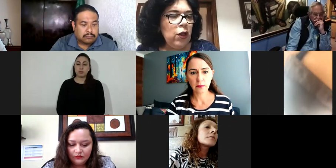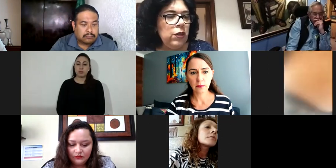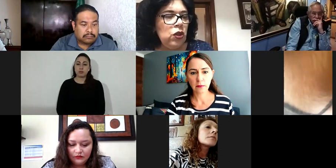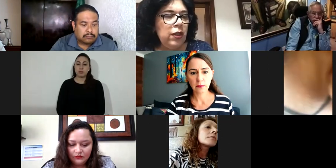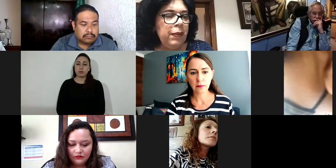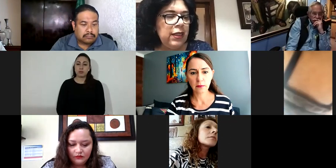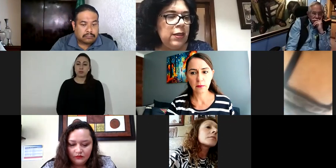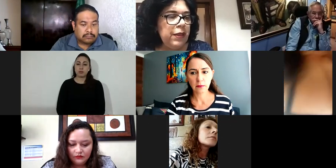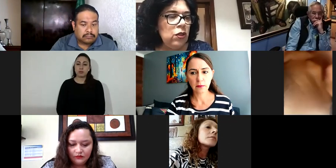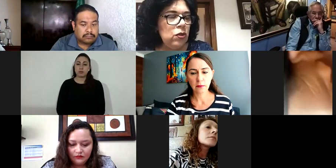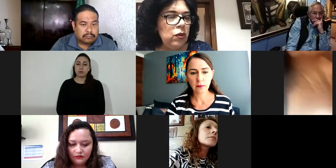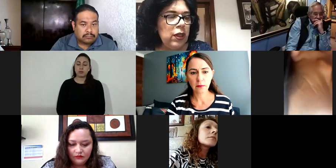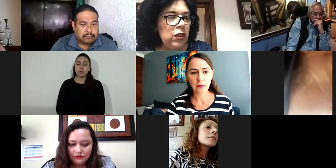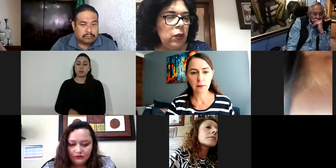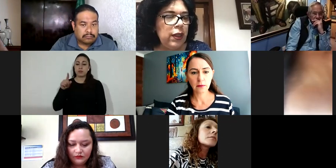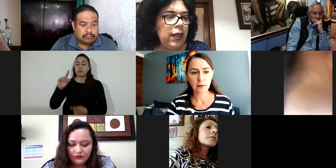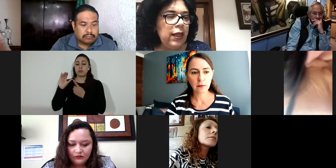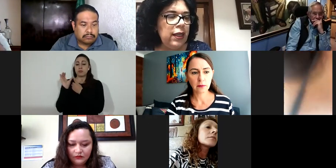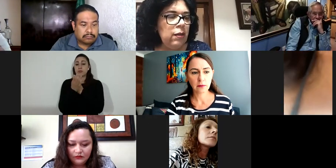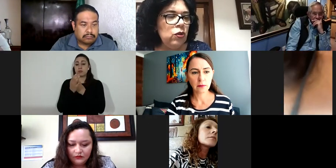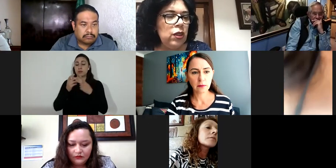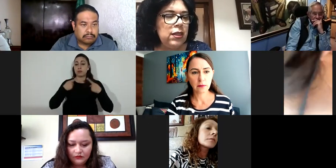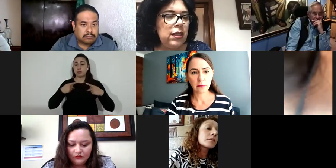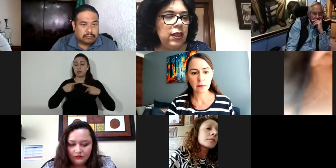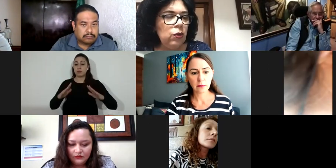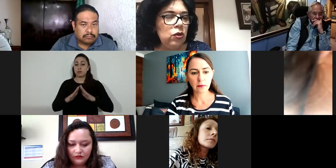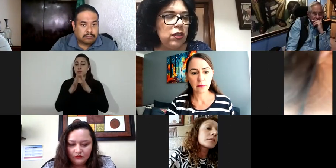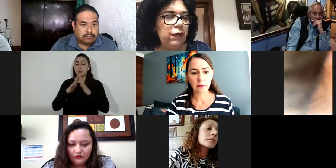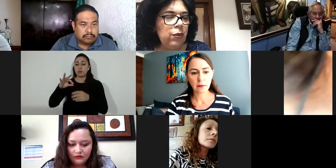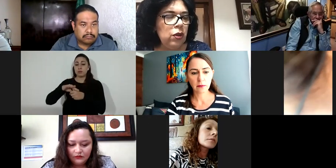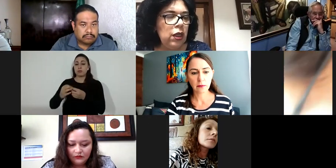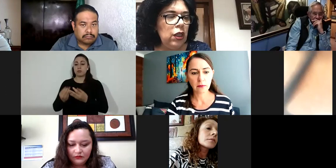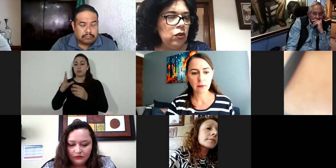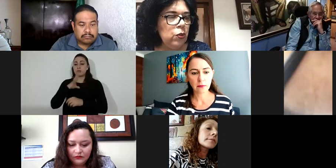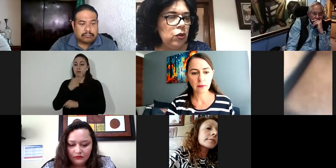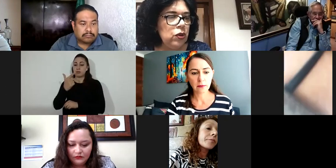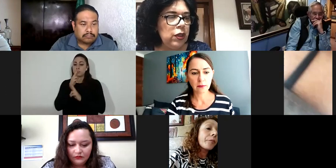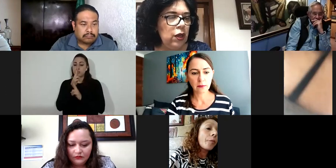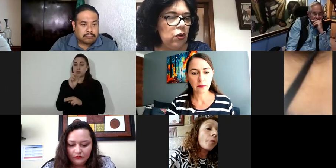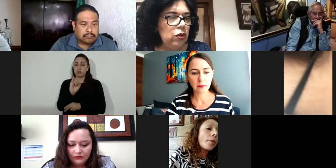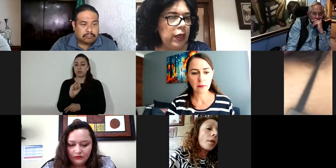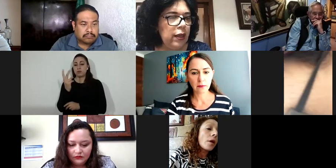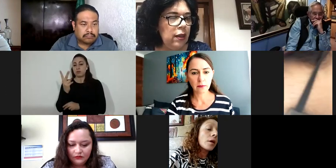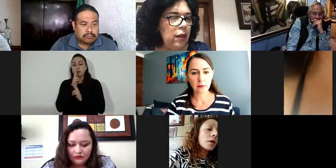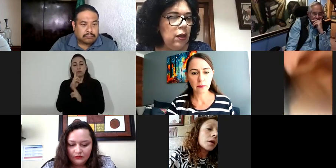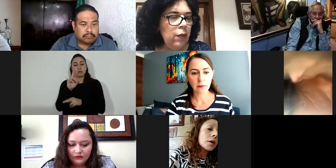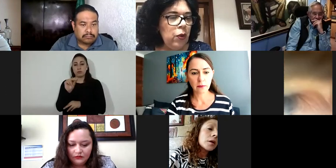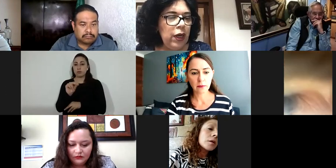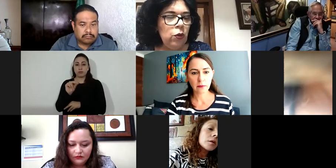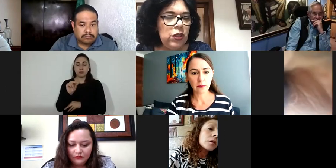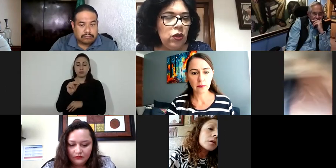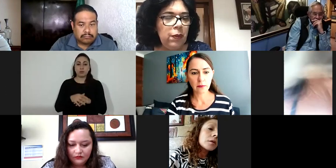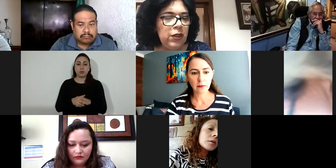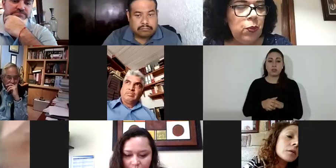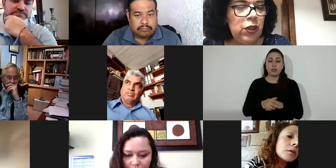Por la Comisión de Participación Ciudadana tenemos 7 votos a favor y 2 votos en contra. Por